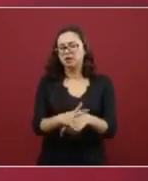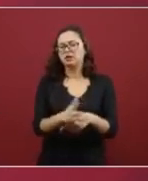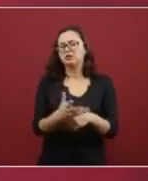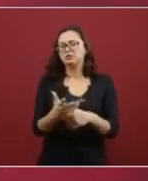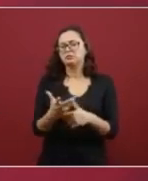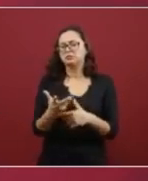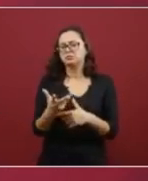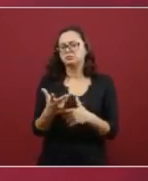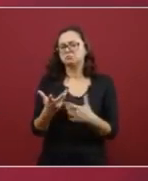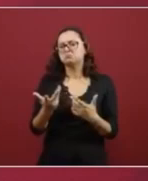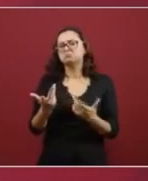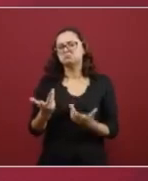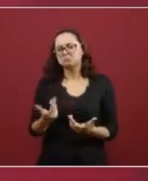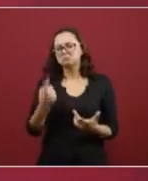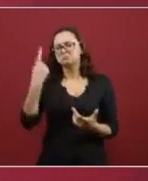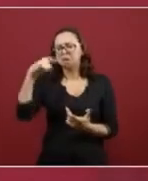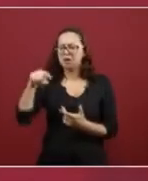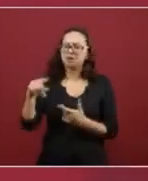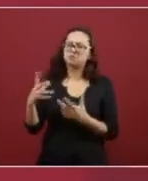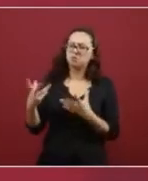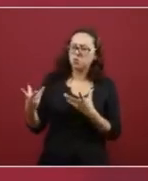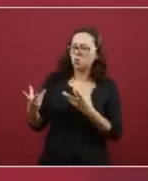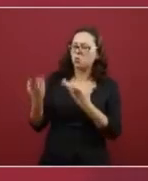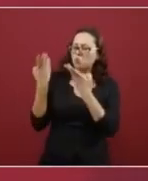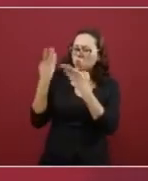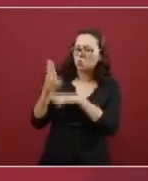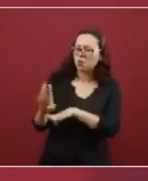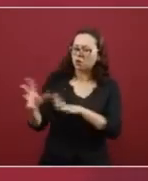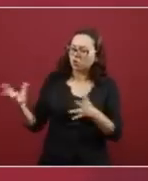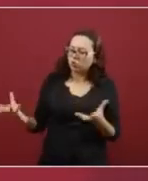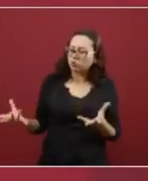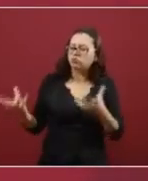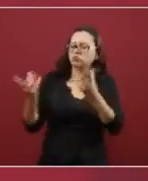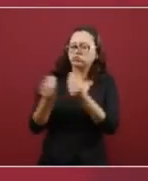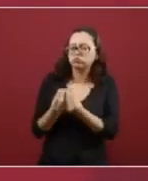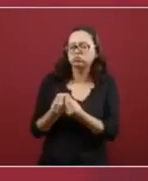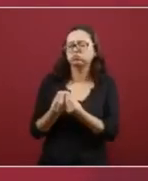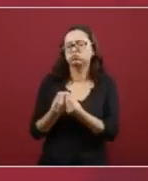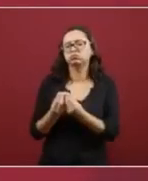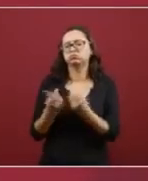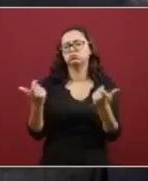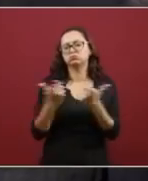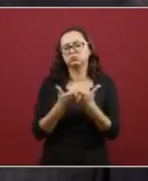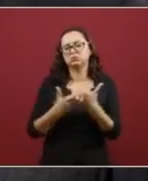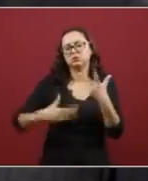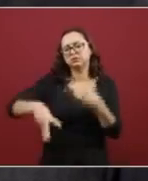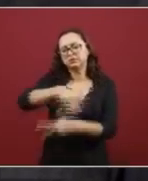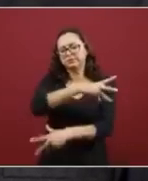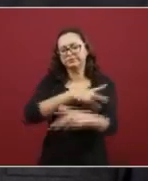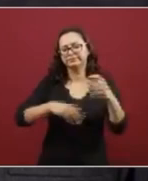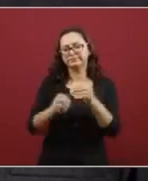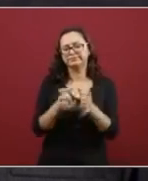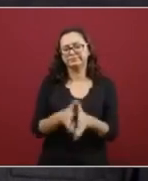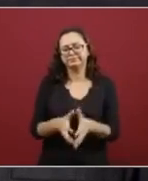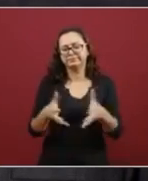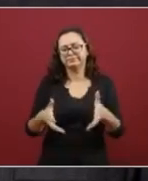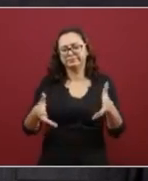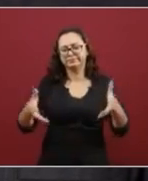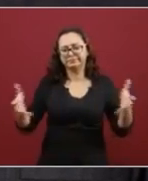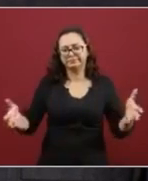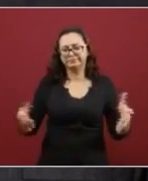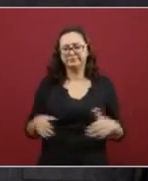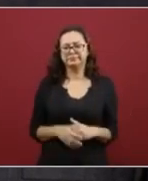la participación de la banca, un mayor crecimiento económico en el país. Eso